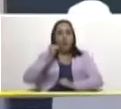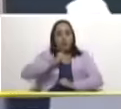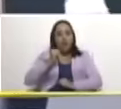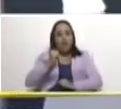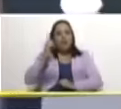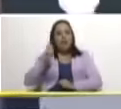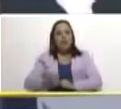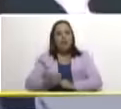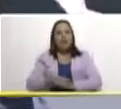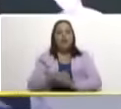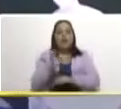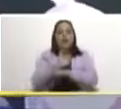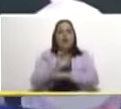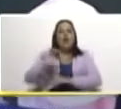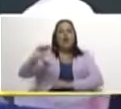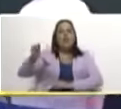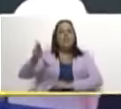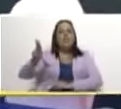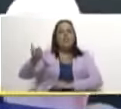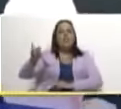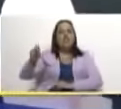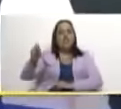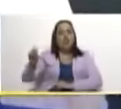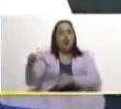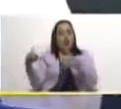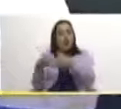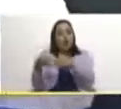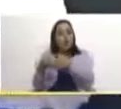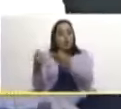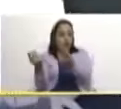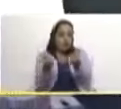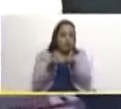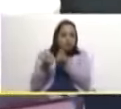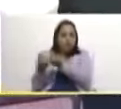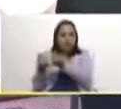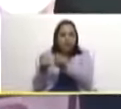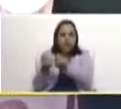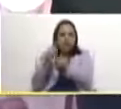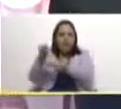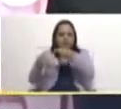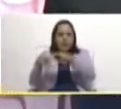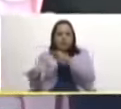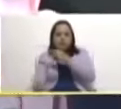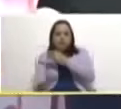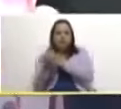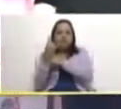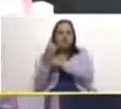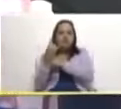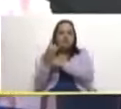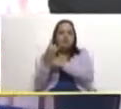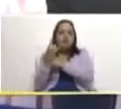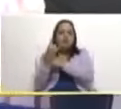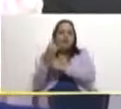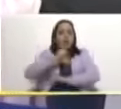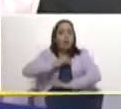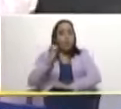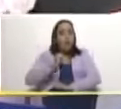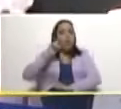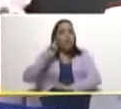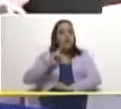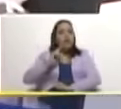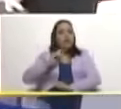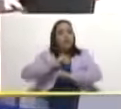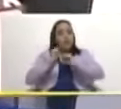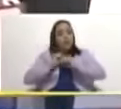complotados. Las oligarquías que traicionaron en Quito y en Bogotá se complotaron para seguir a